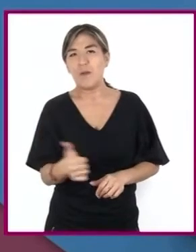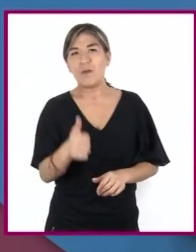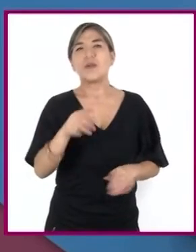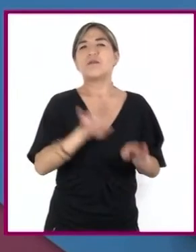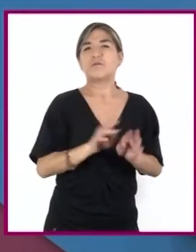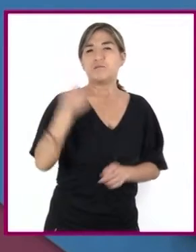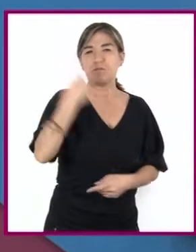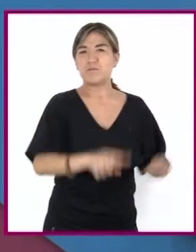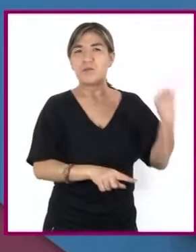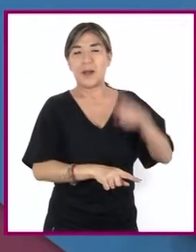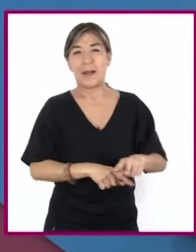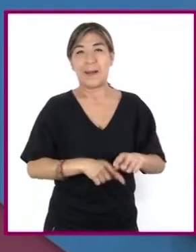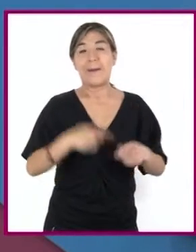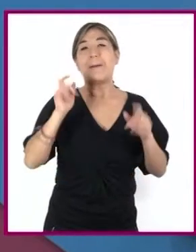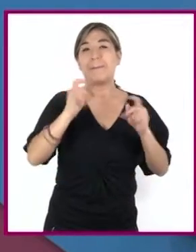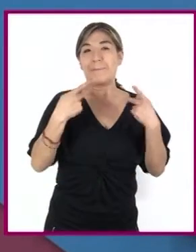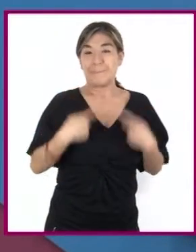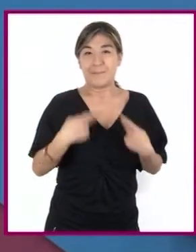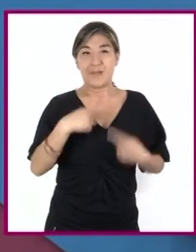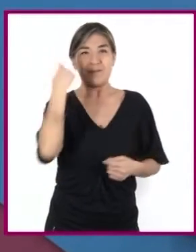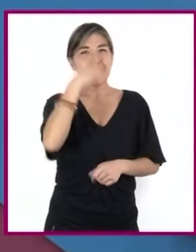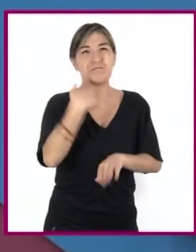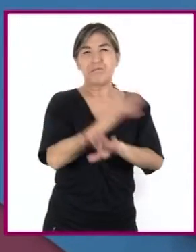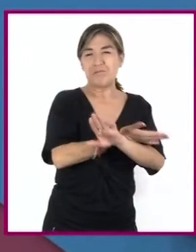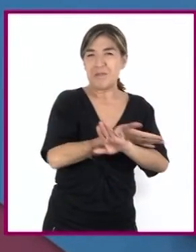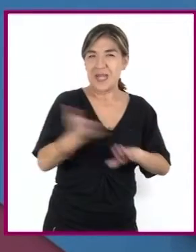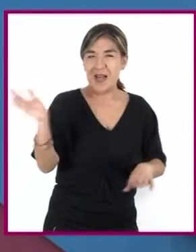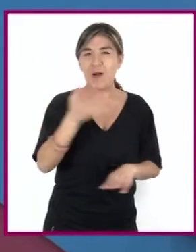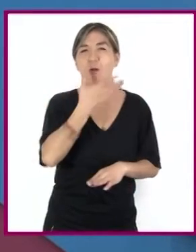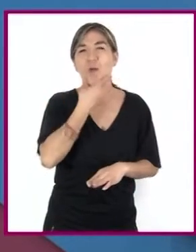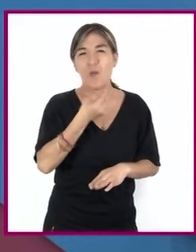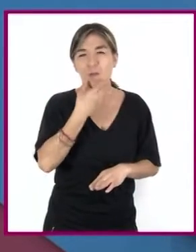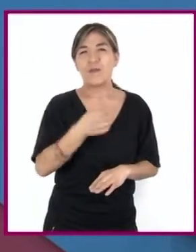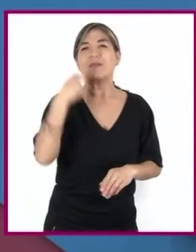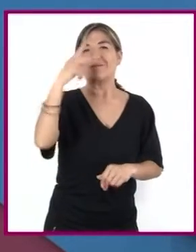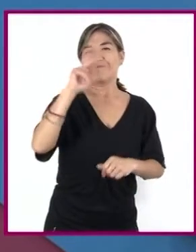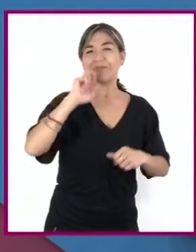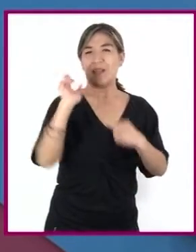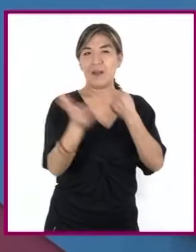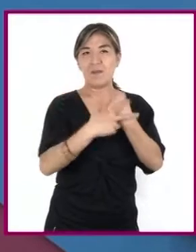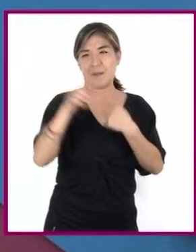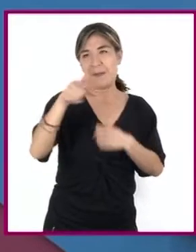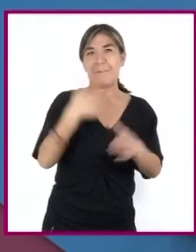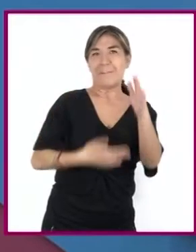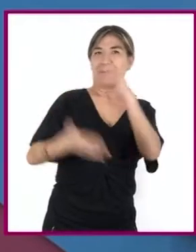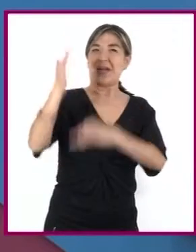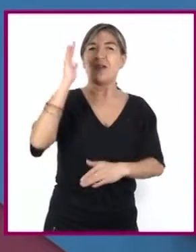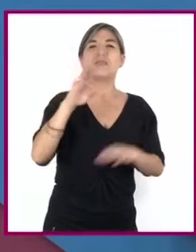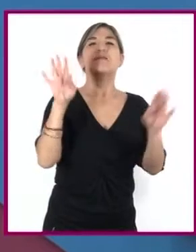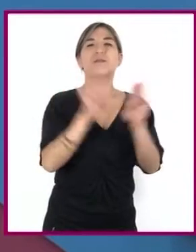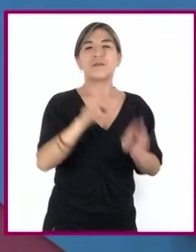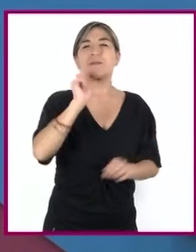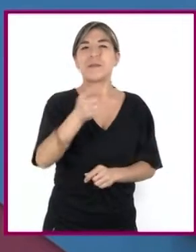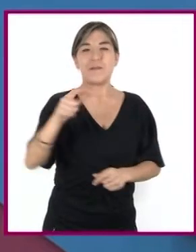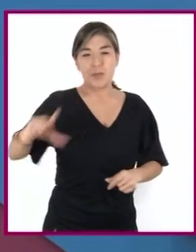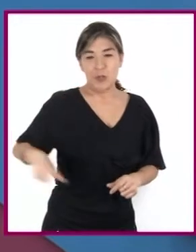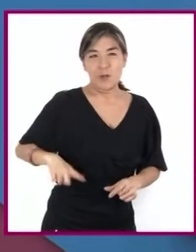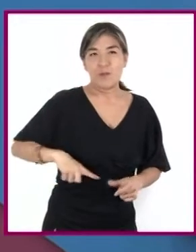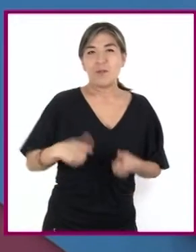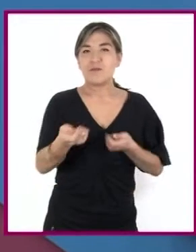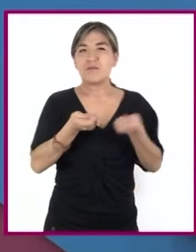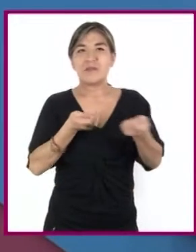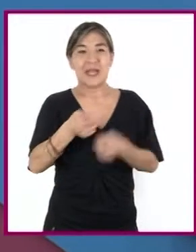así el hombre blanco y europeo, supuestamente superior, debía gobernar y dirigir a los pueblos